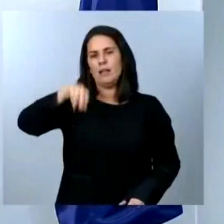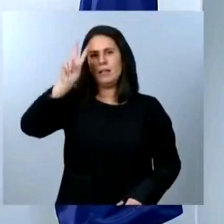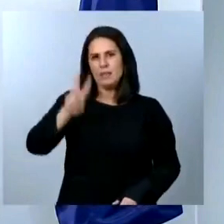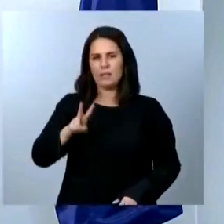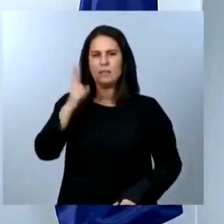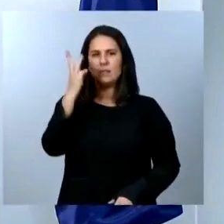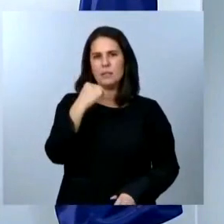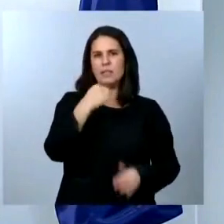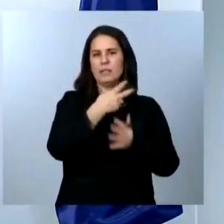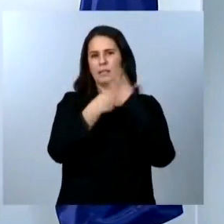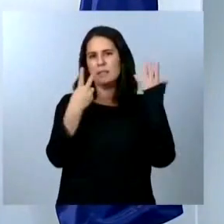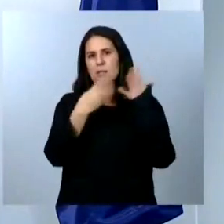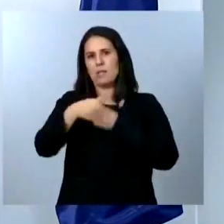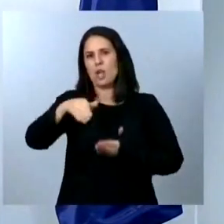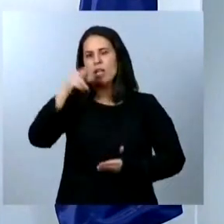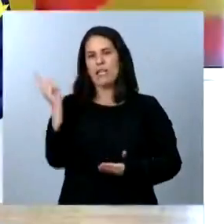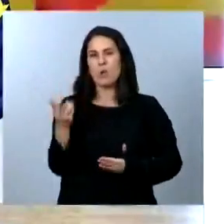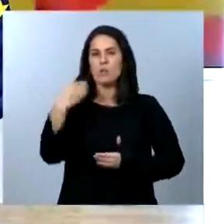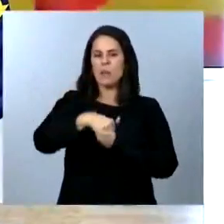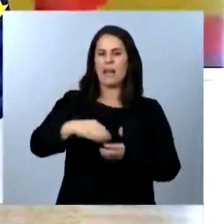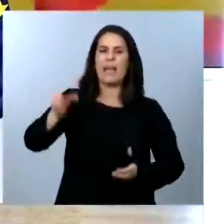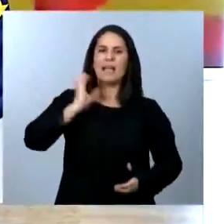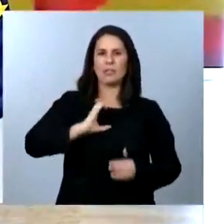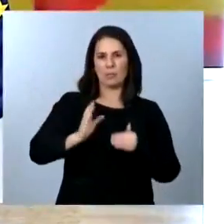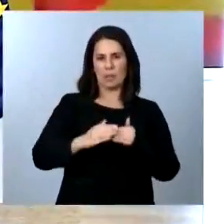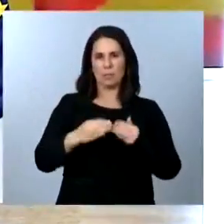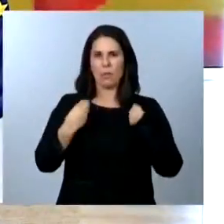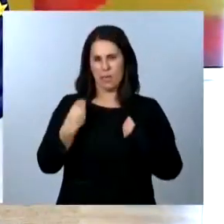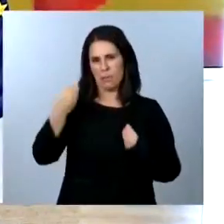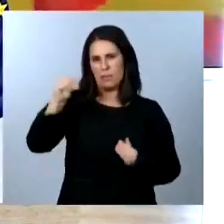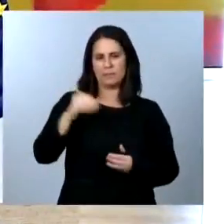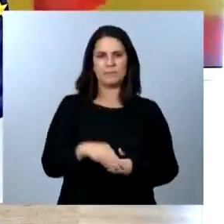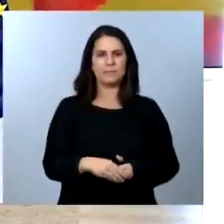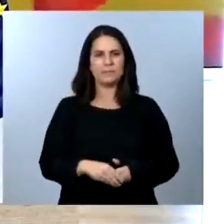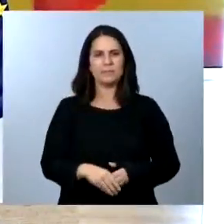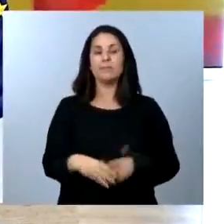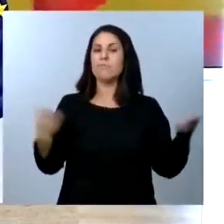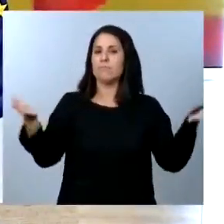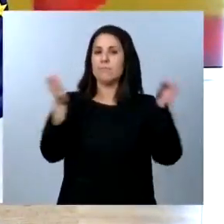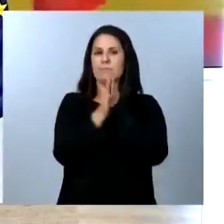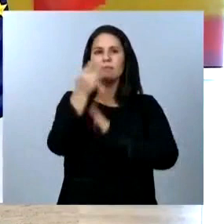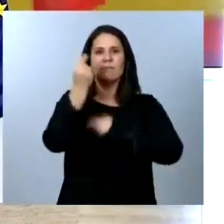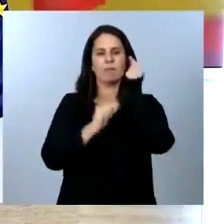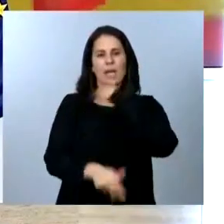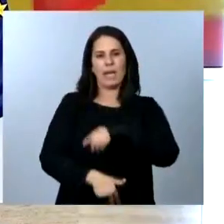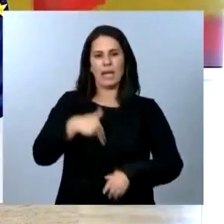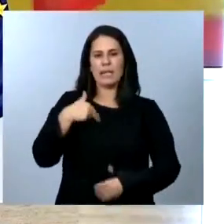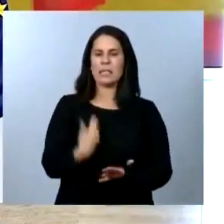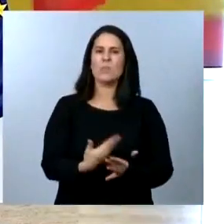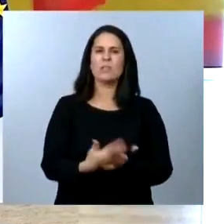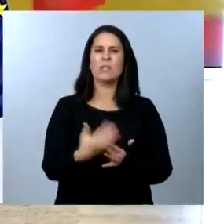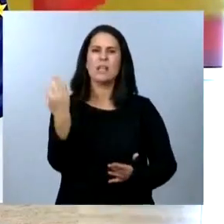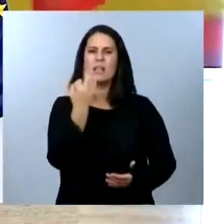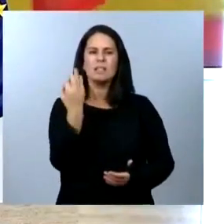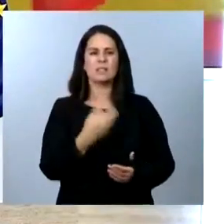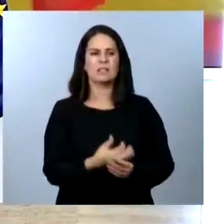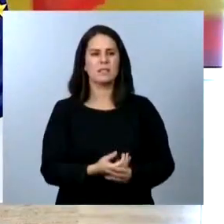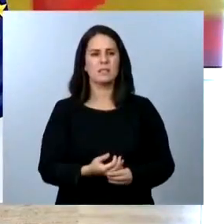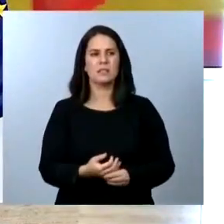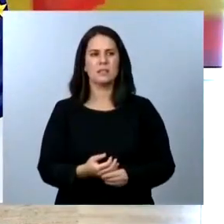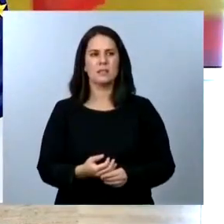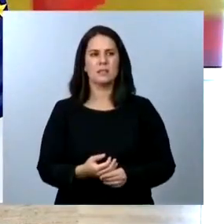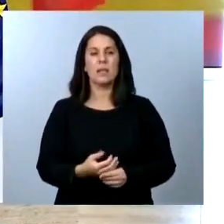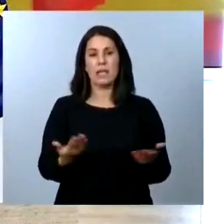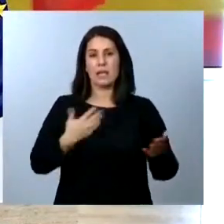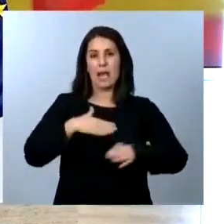al ingreso mínimo vital. En fin, los presupuestos generales, si demuestran algo, es que es el Gobierno el que tiene